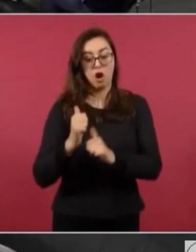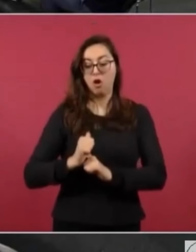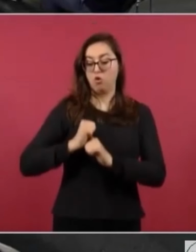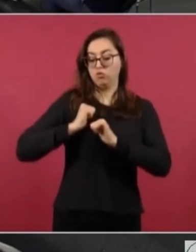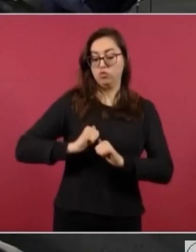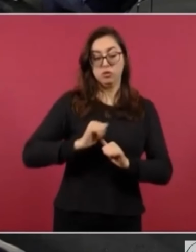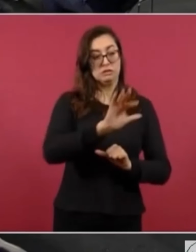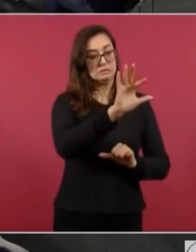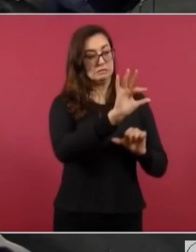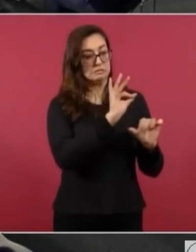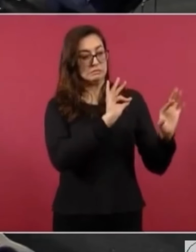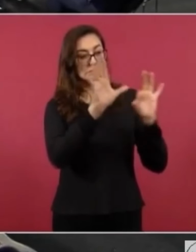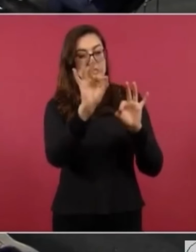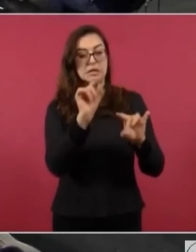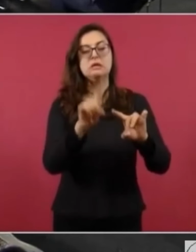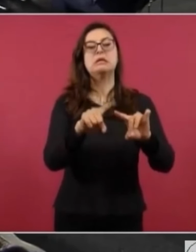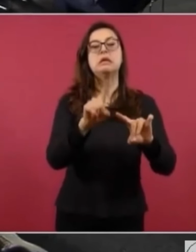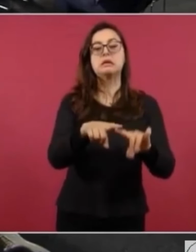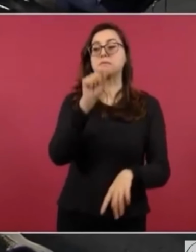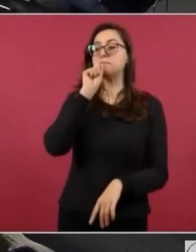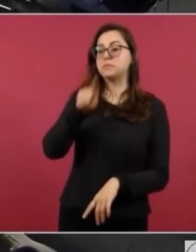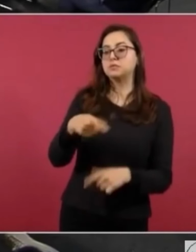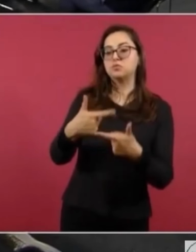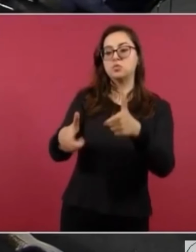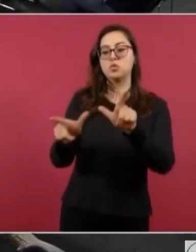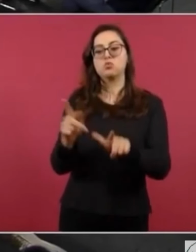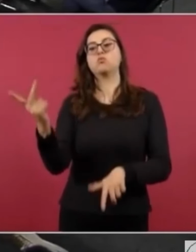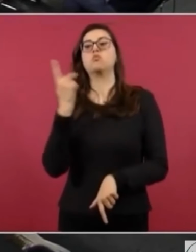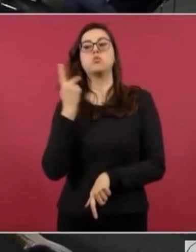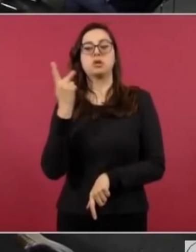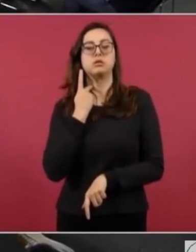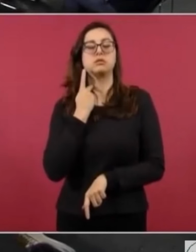eligieran a los consejeros del INE